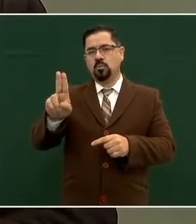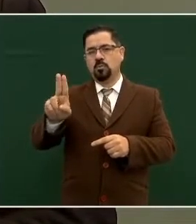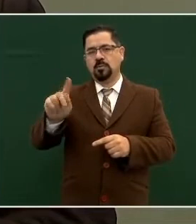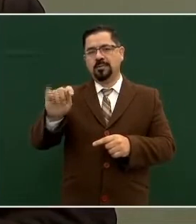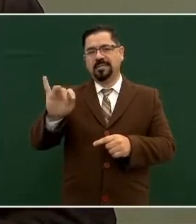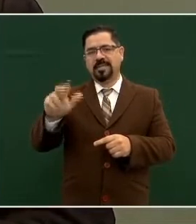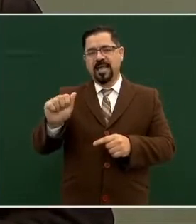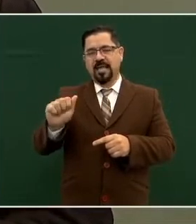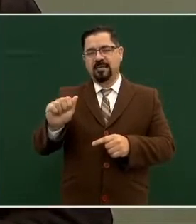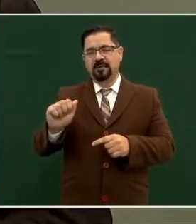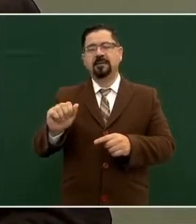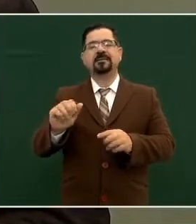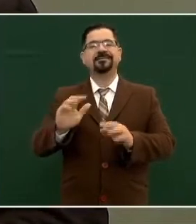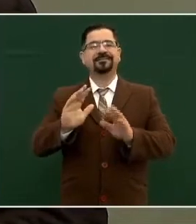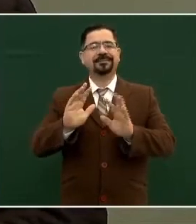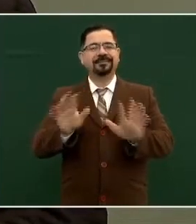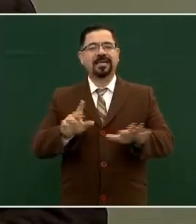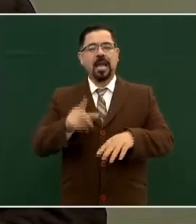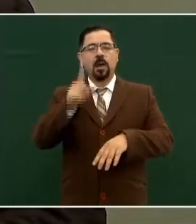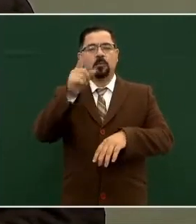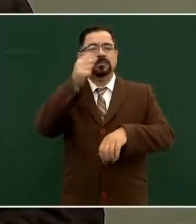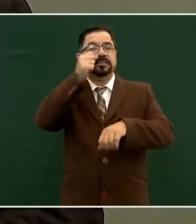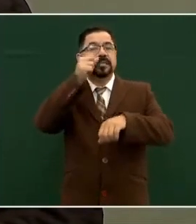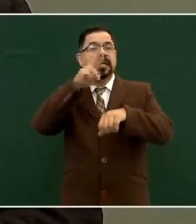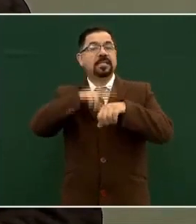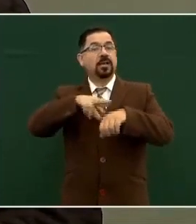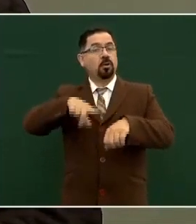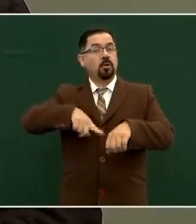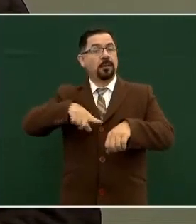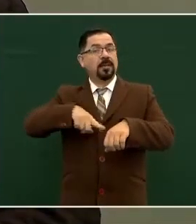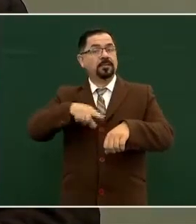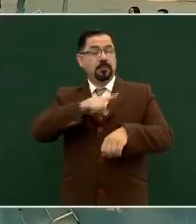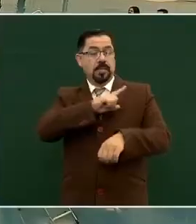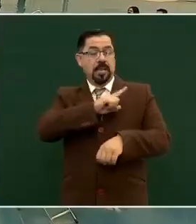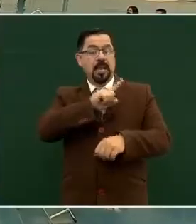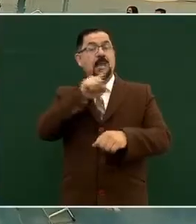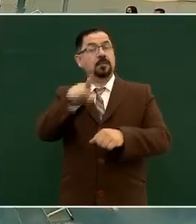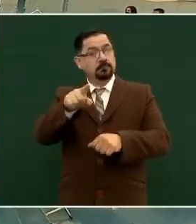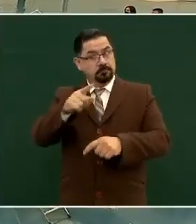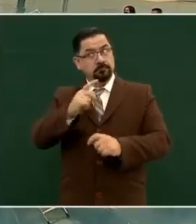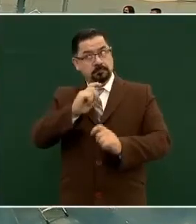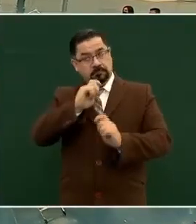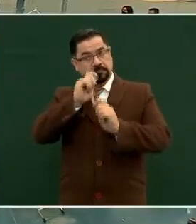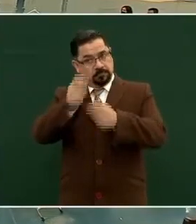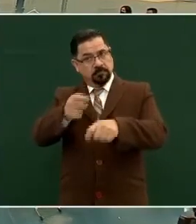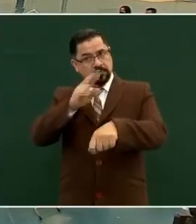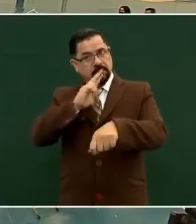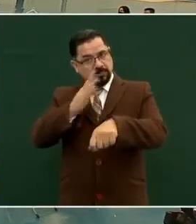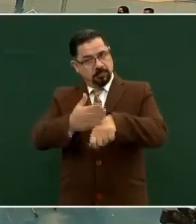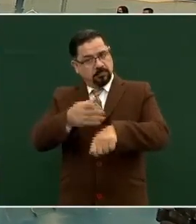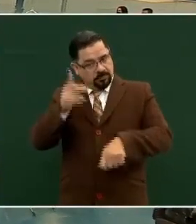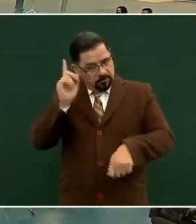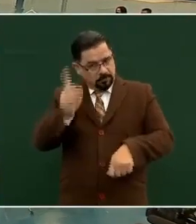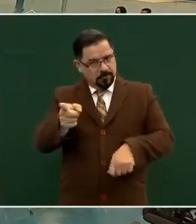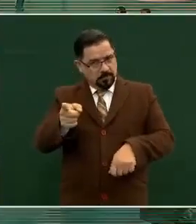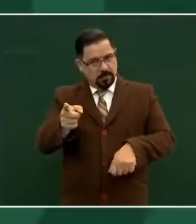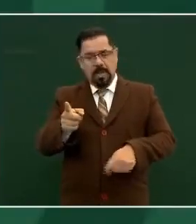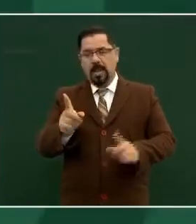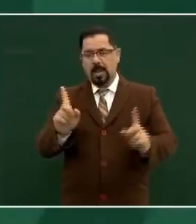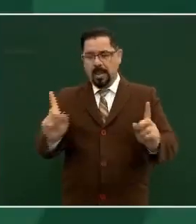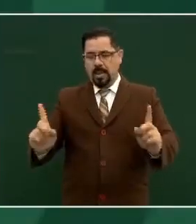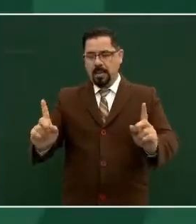Ya el secretario de Gobernación tiene la encomienda, ¿sí? Va a hablar con los